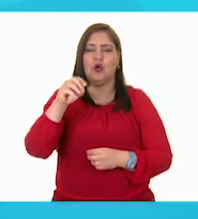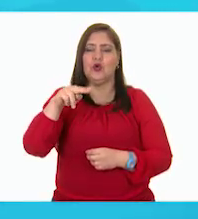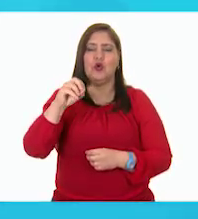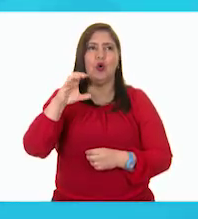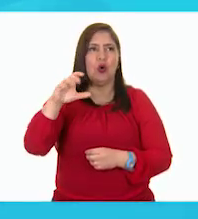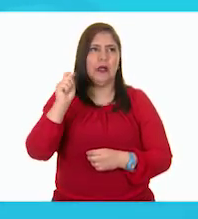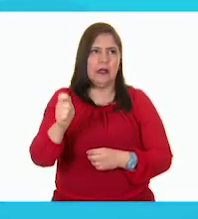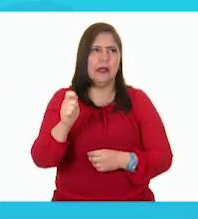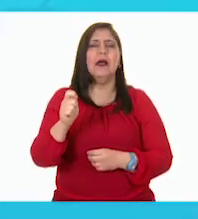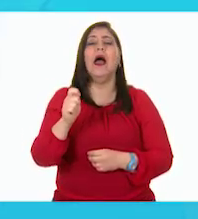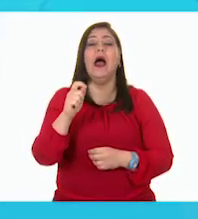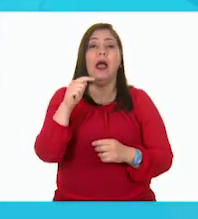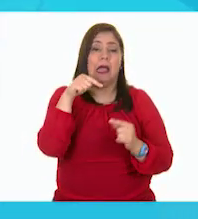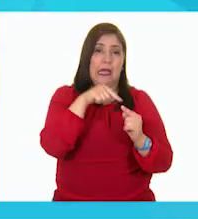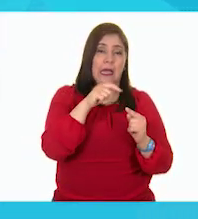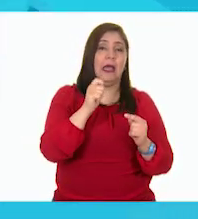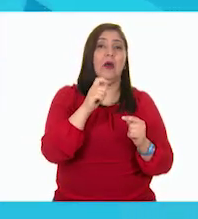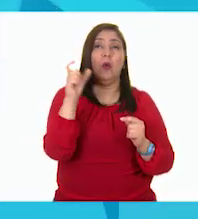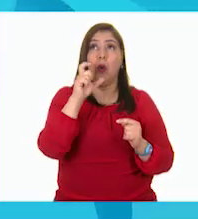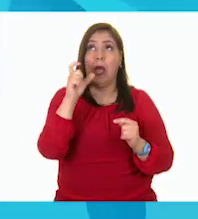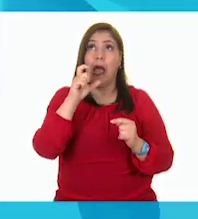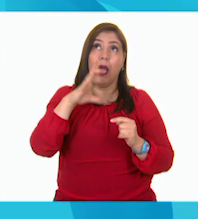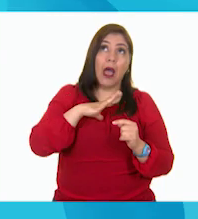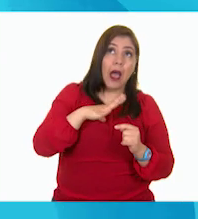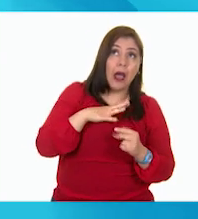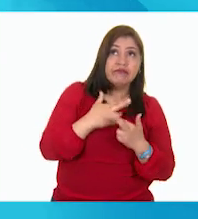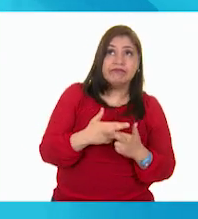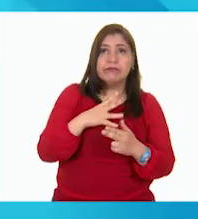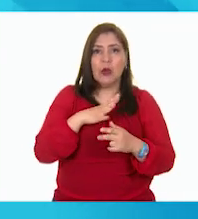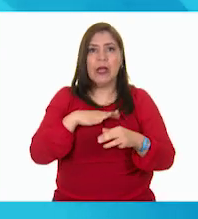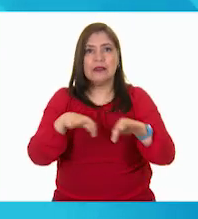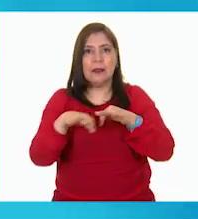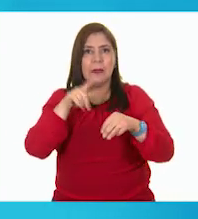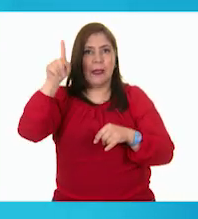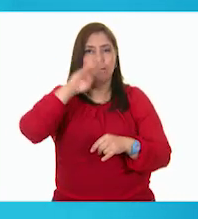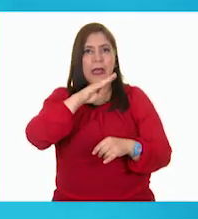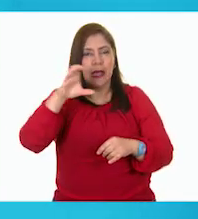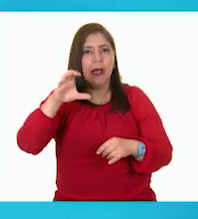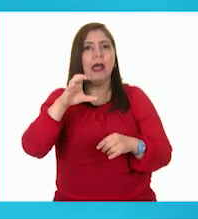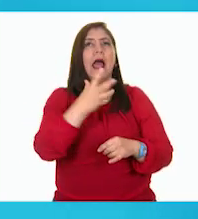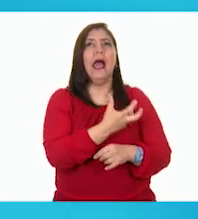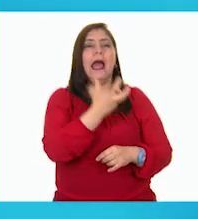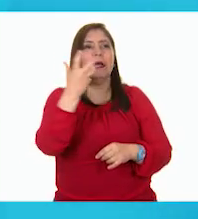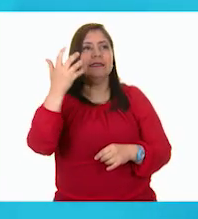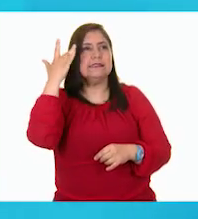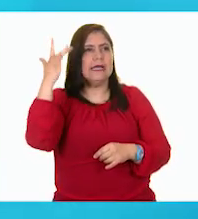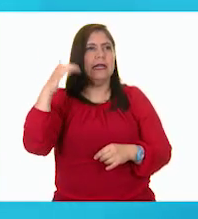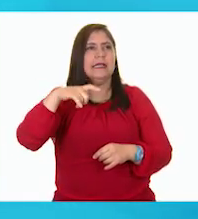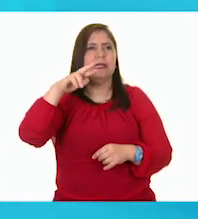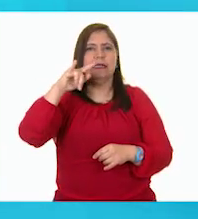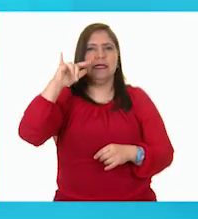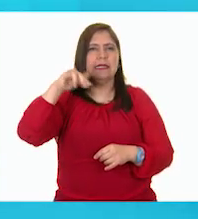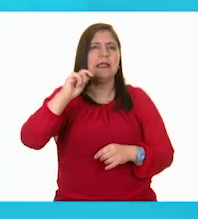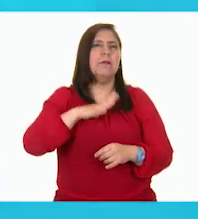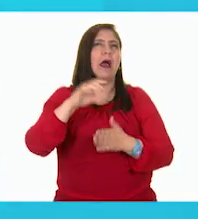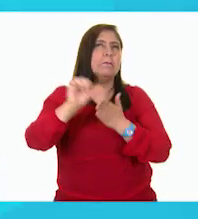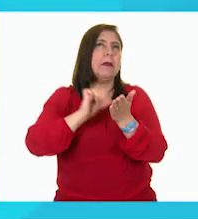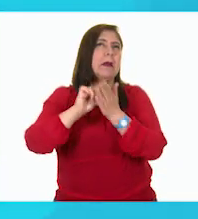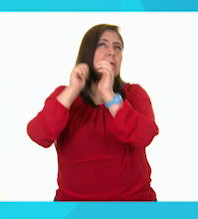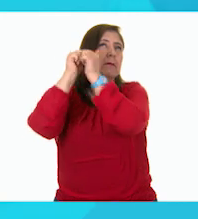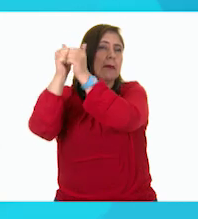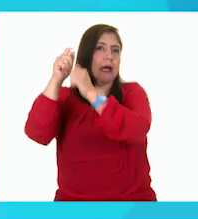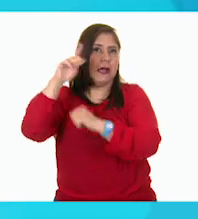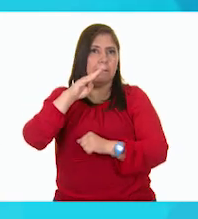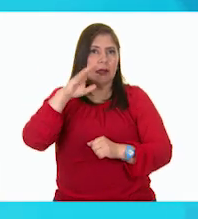Metlatónoc. Cuando se sabe que hay trabajo en Baja California, todos en su familia se van a San Quintín a trabajar por varios meses.